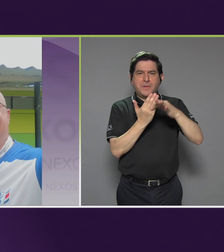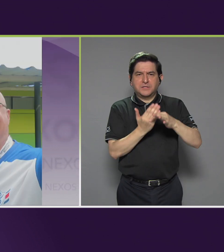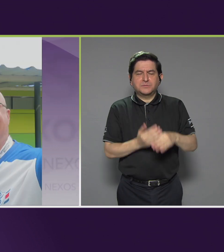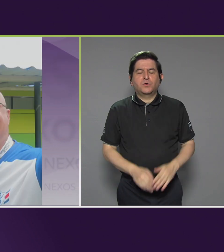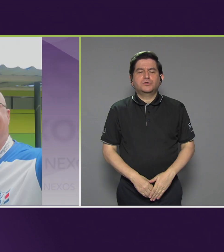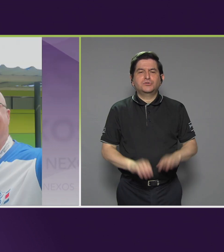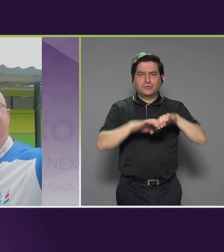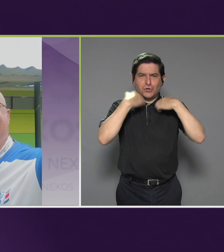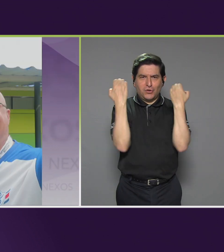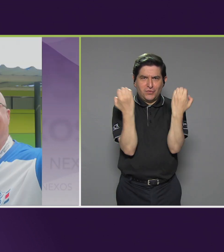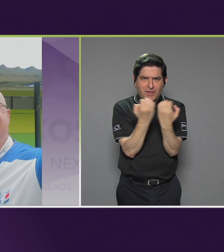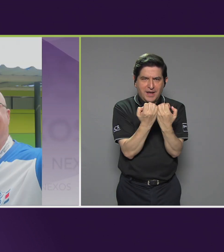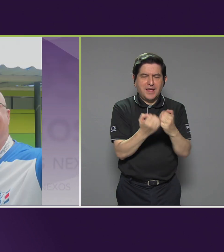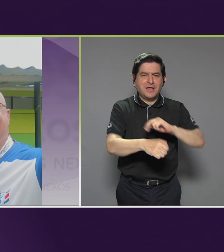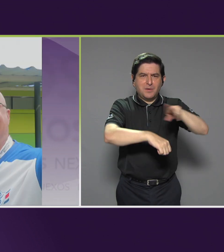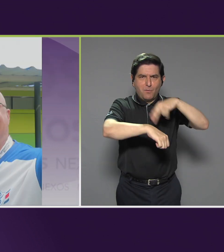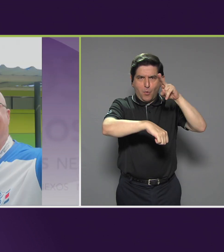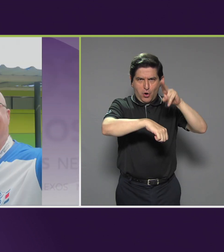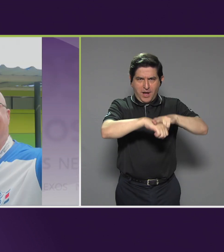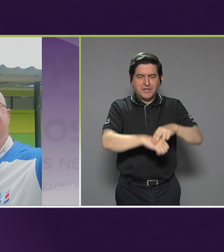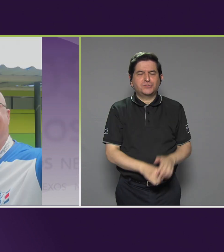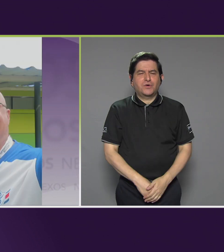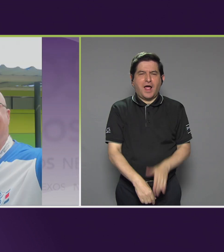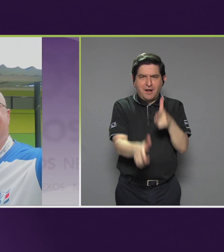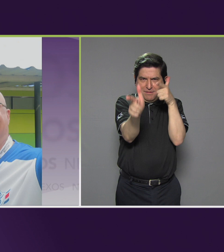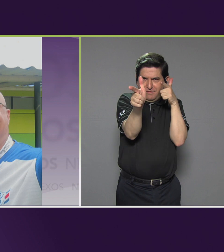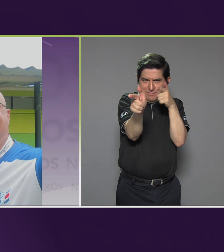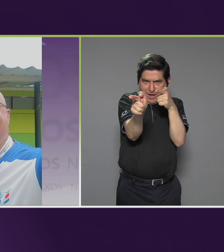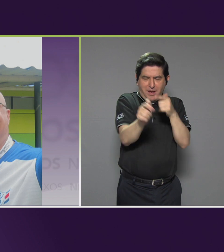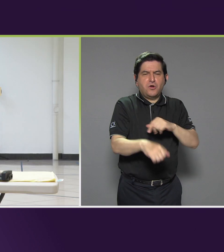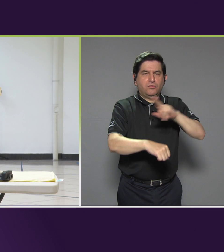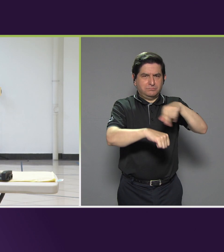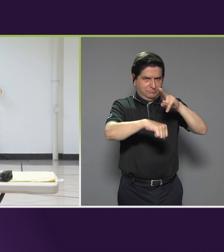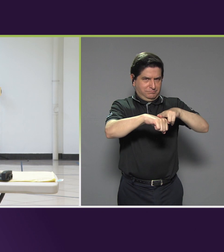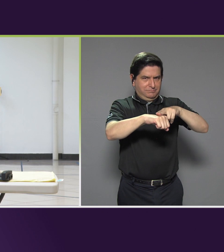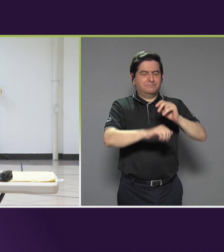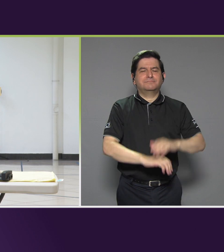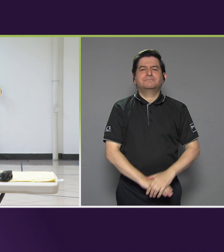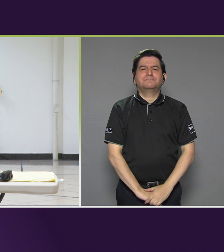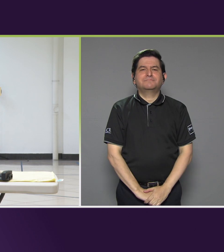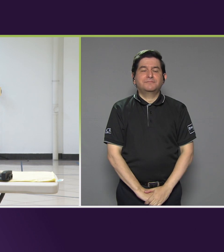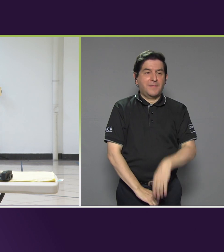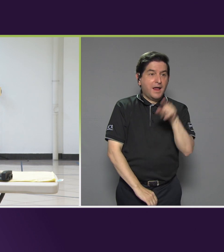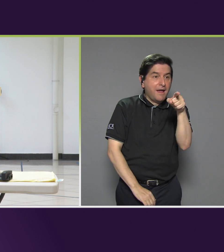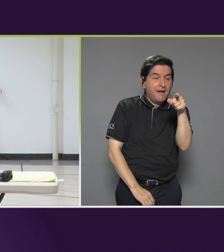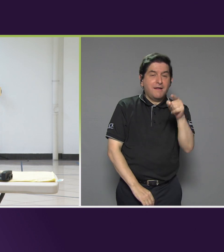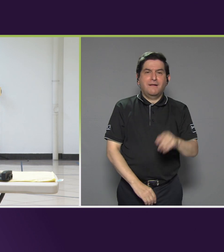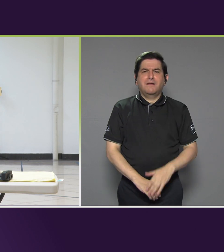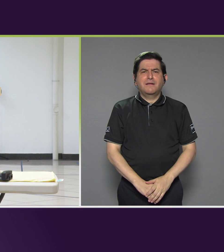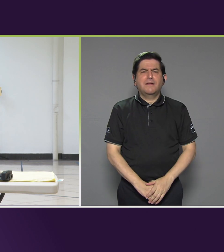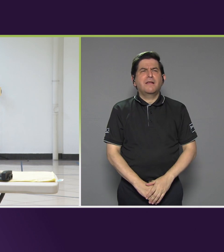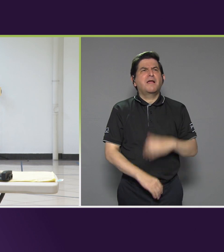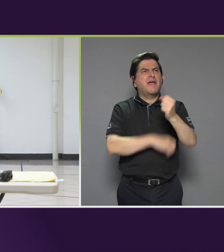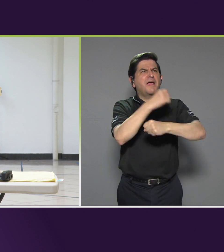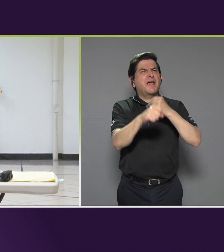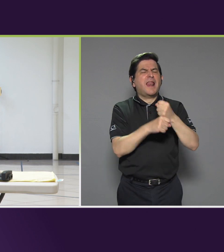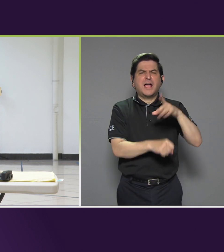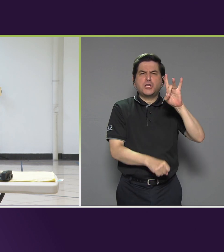seleccionado de la Selección Nacional de Tiro Convencional. Entonces él desde los